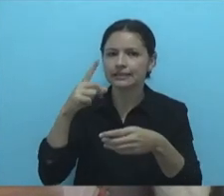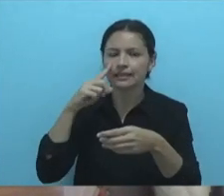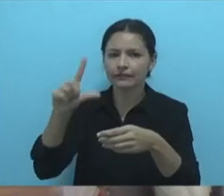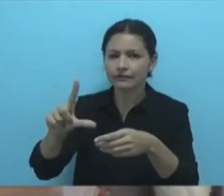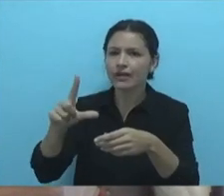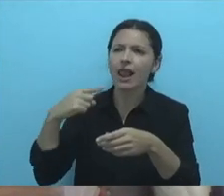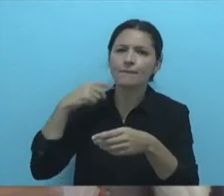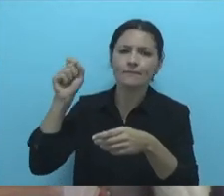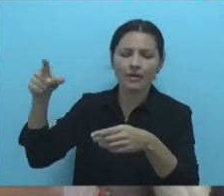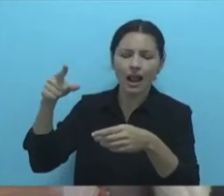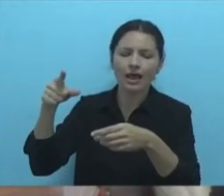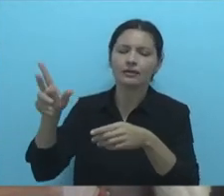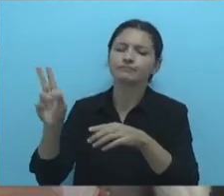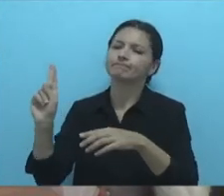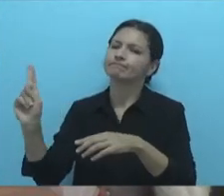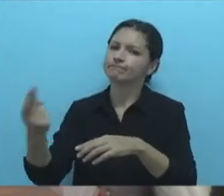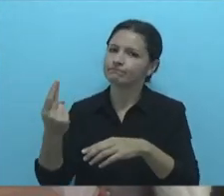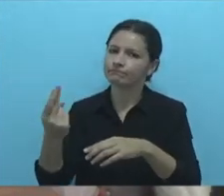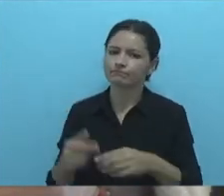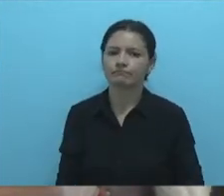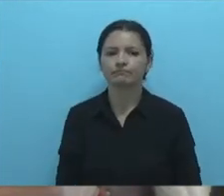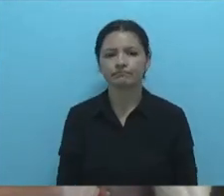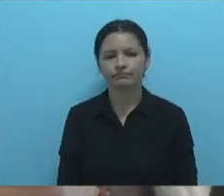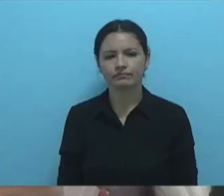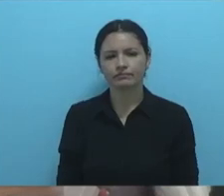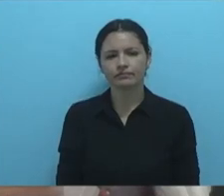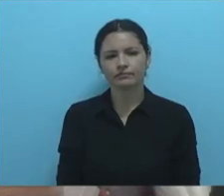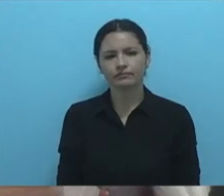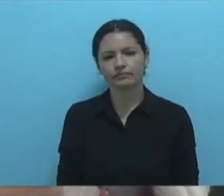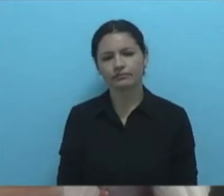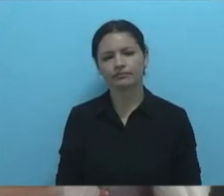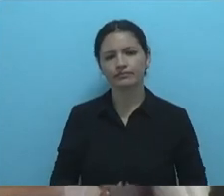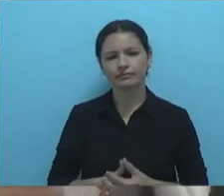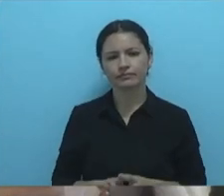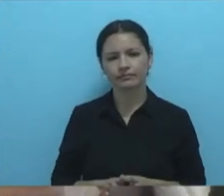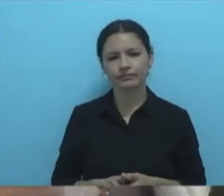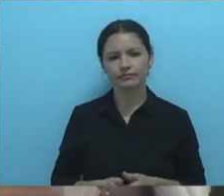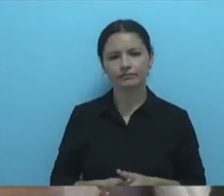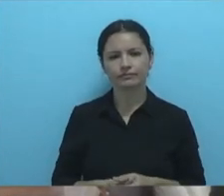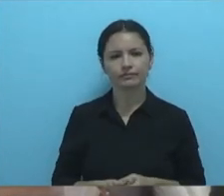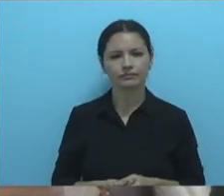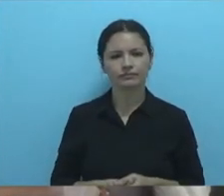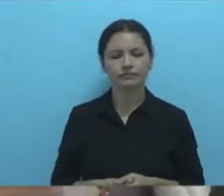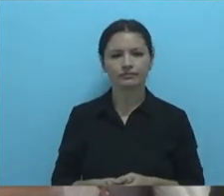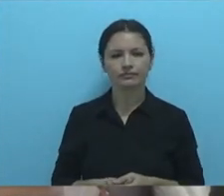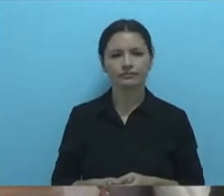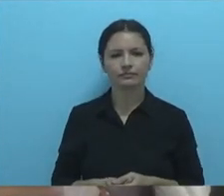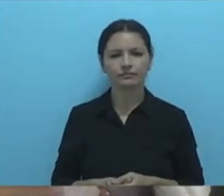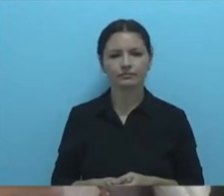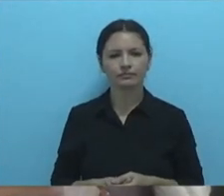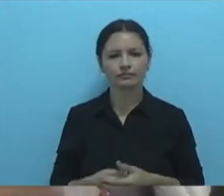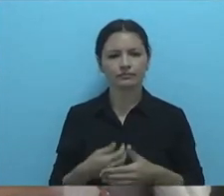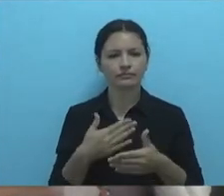civil y se encuentra desaparecidos Quiero recordar de Poeta en Nueva York El pequeño